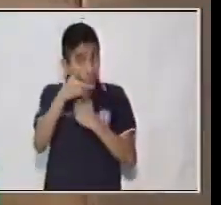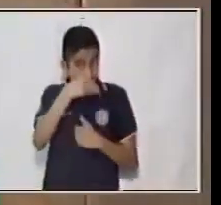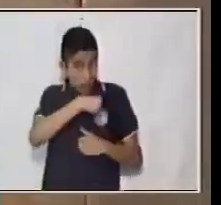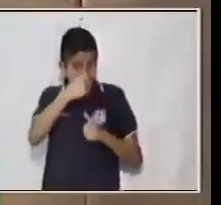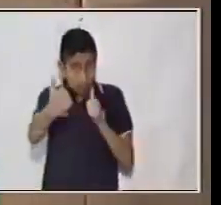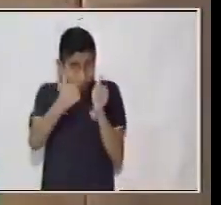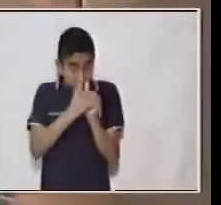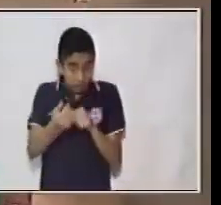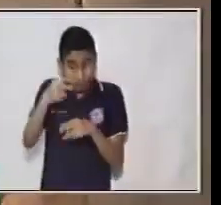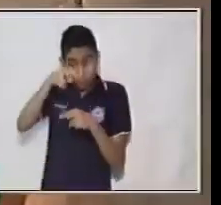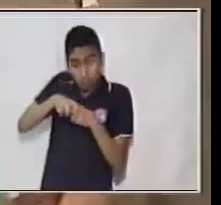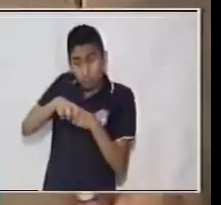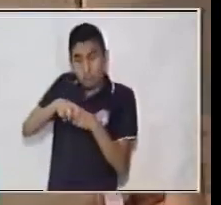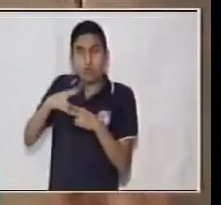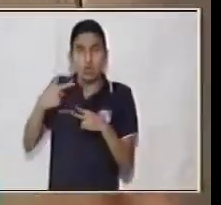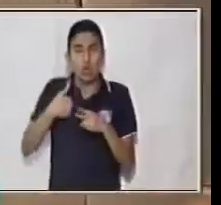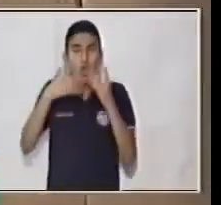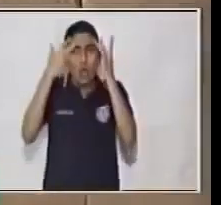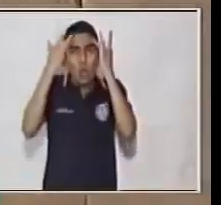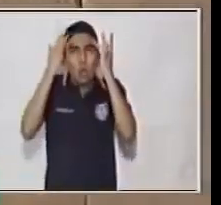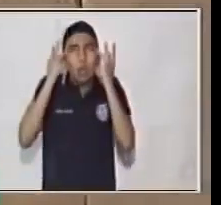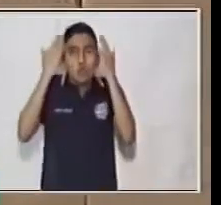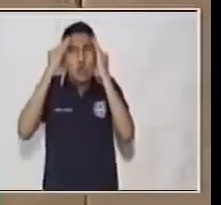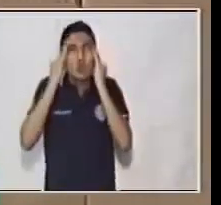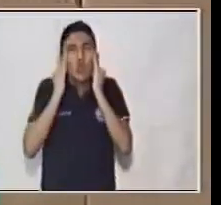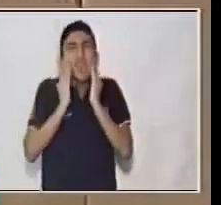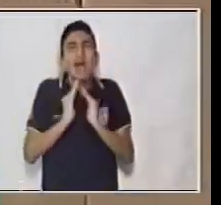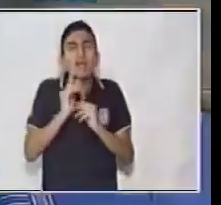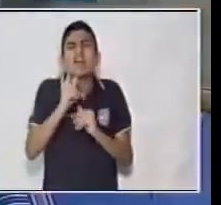pasear, te haré sudar. ¿Quién soy?